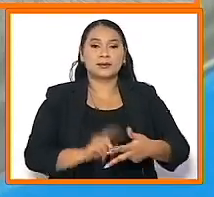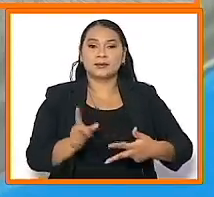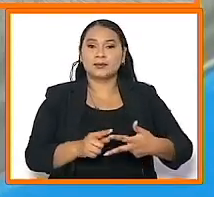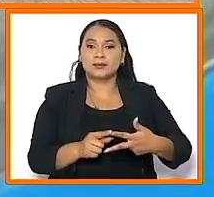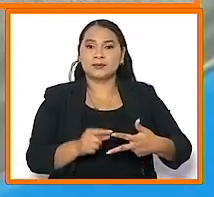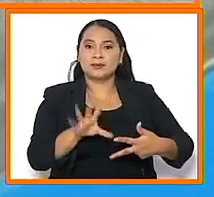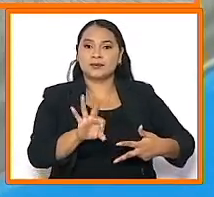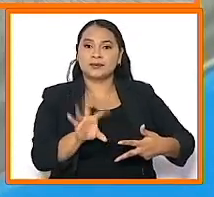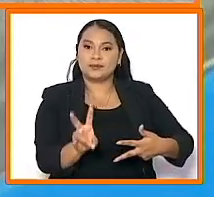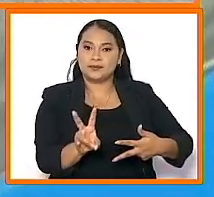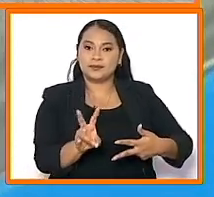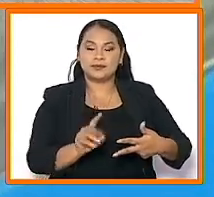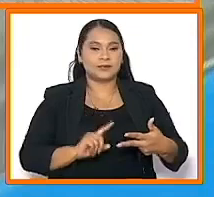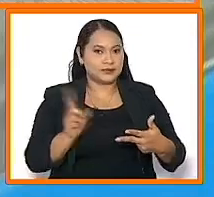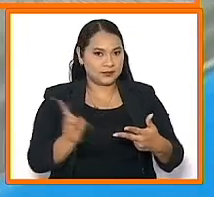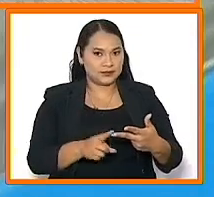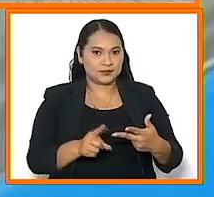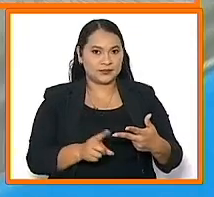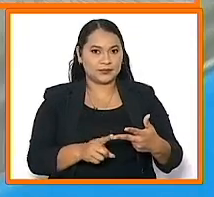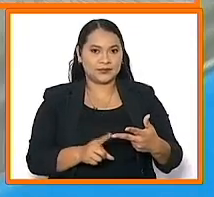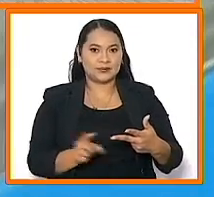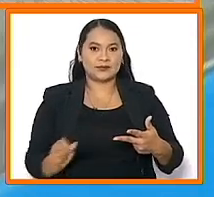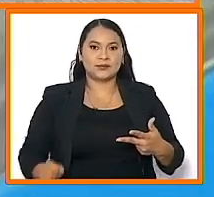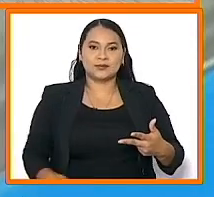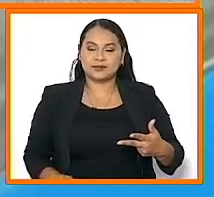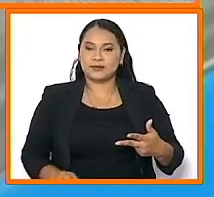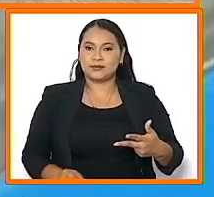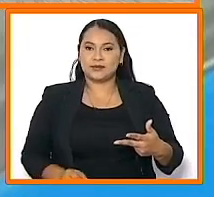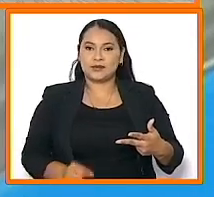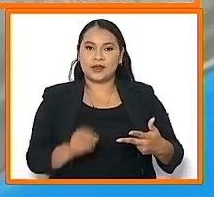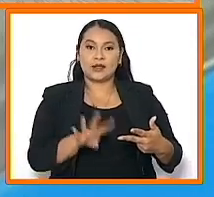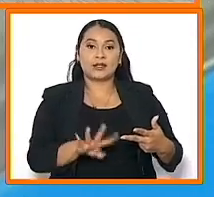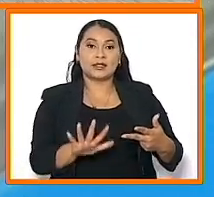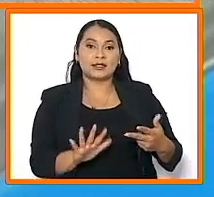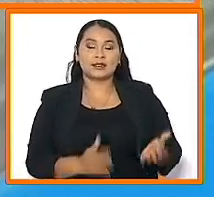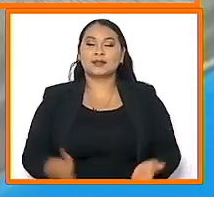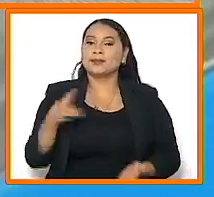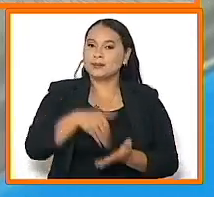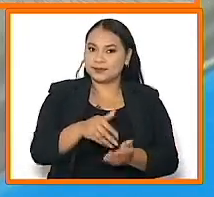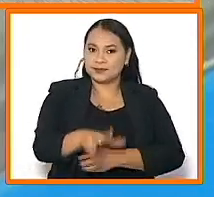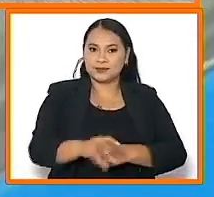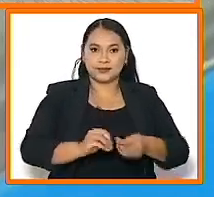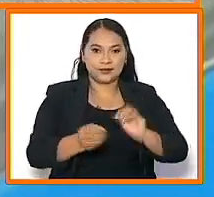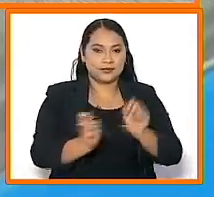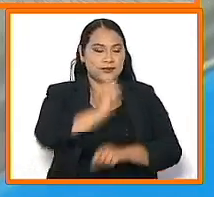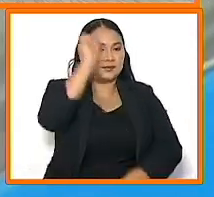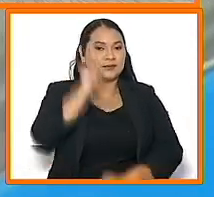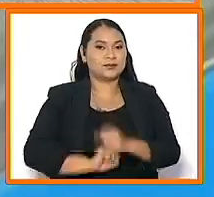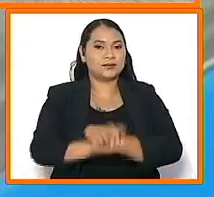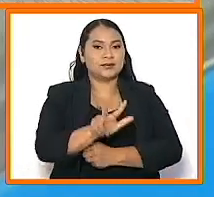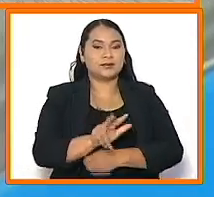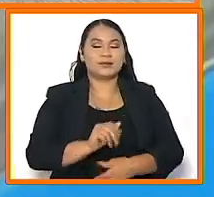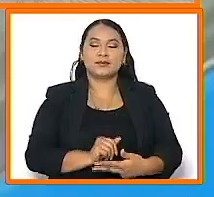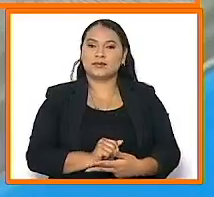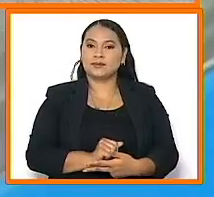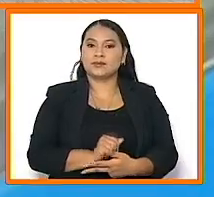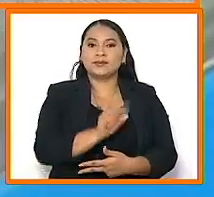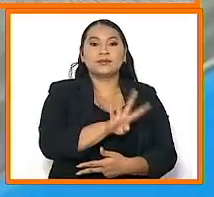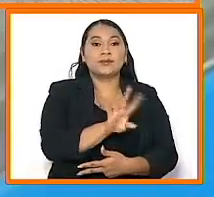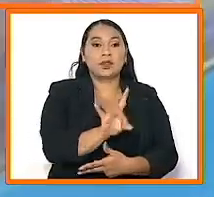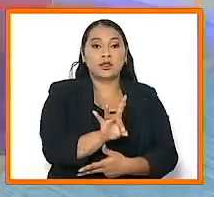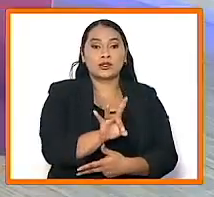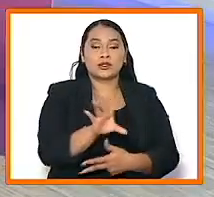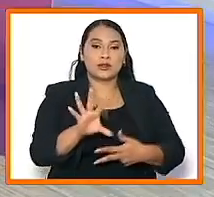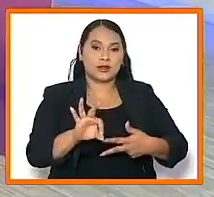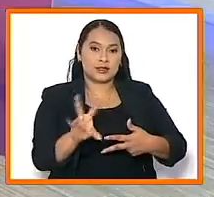97. Tercer y decisivo número ganador, el 45. Con mucho gusto te repito los números favorecidos. 48,